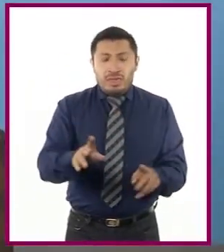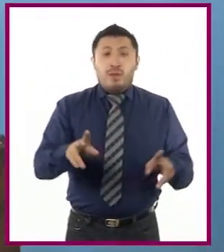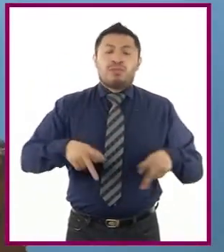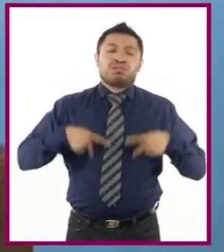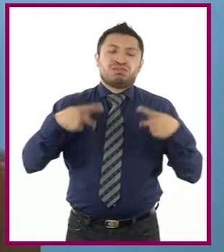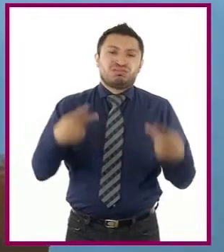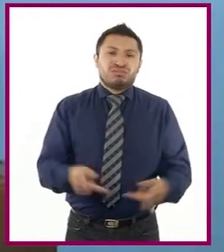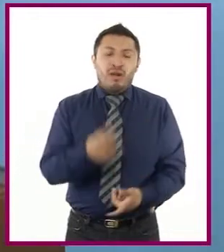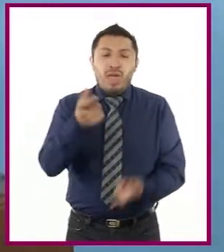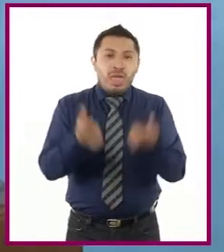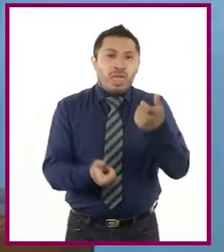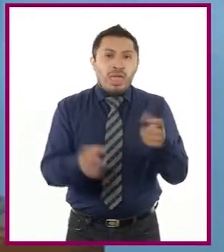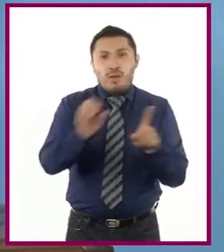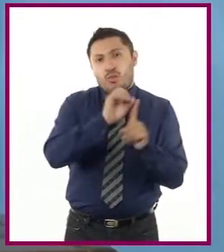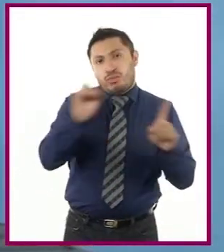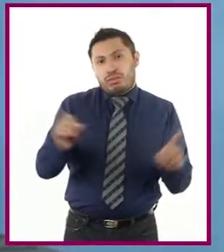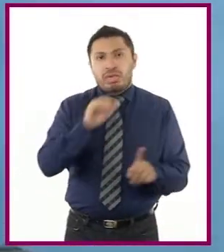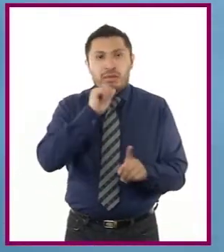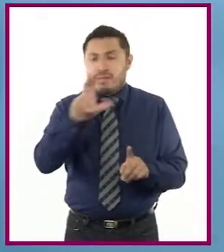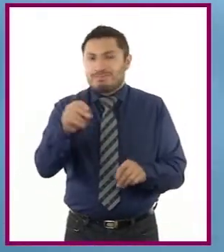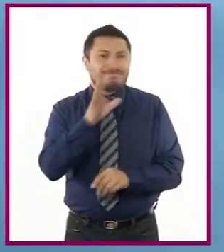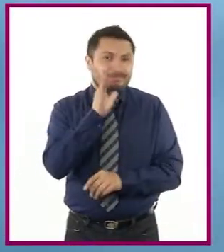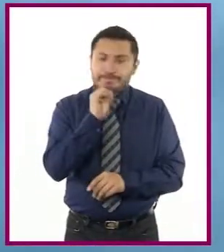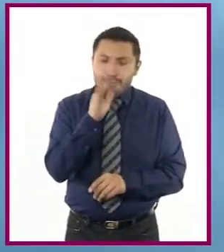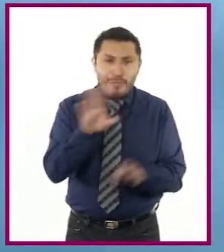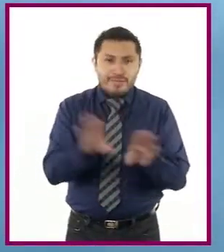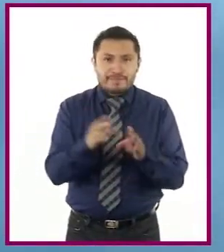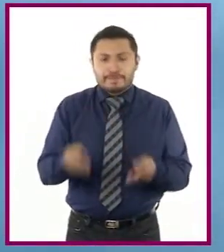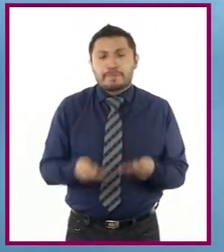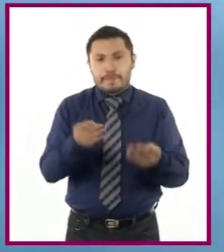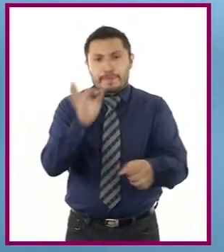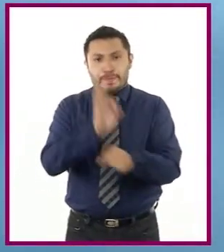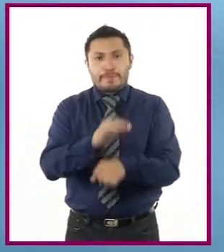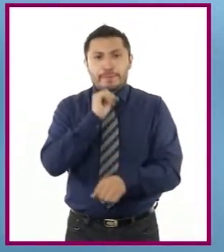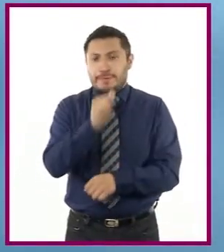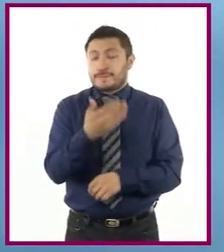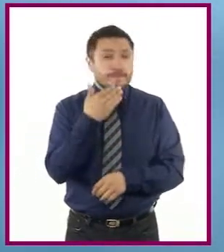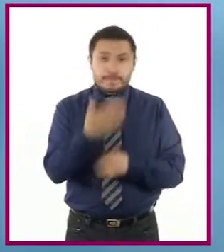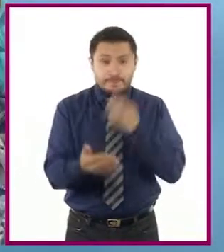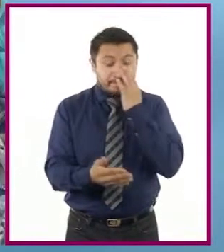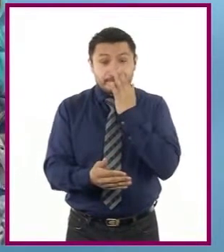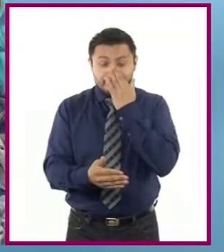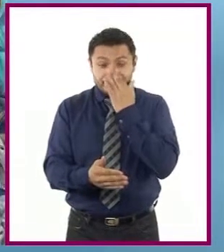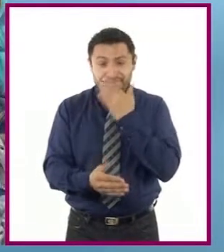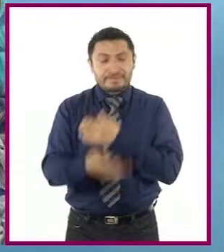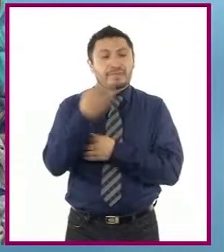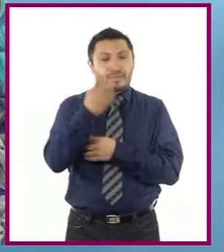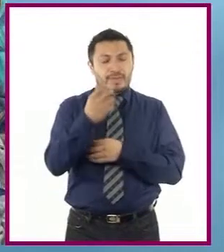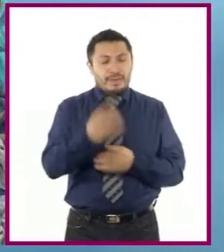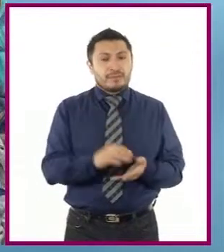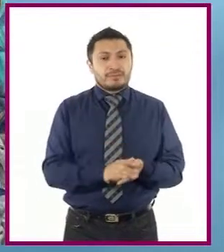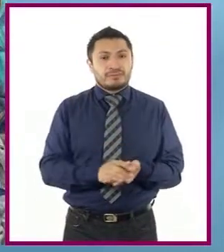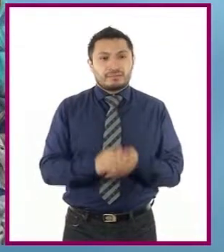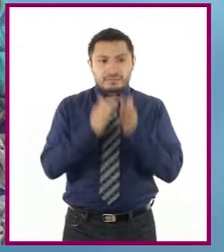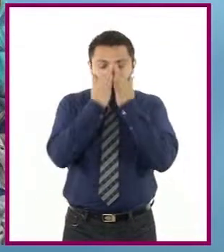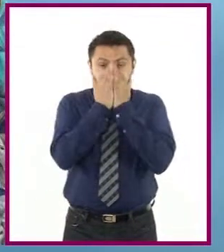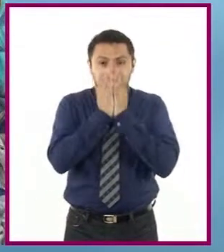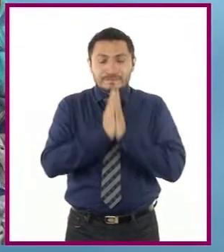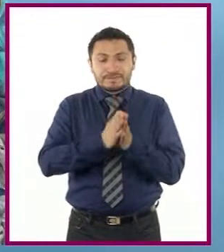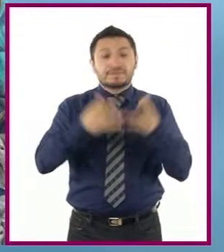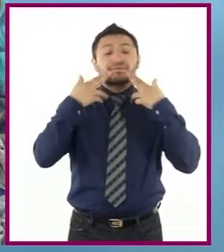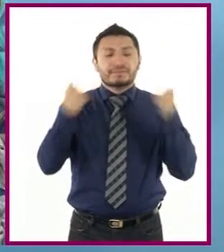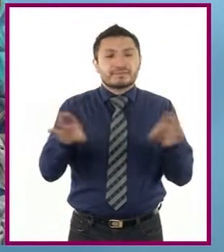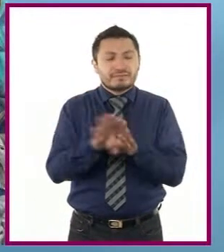debilidad económica y estructural, no eran capaces de brindar una protección adecuada. Ante este panorama, las haciendas ofrecían